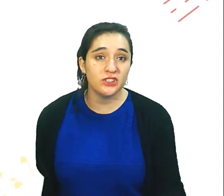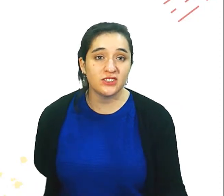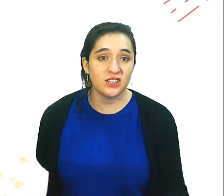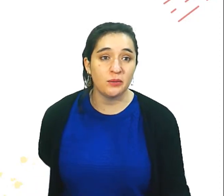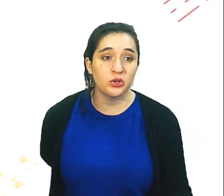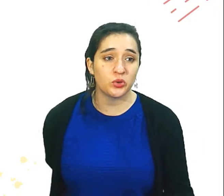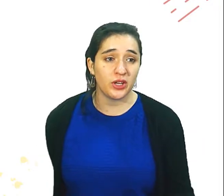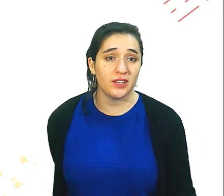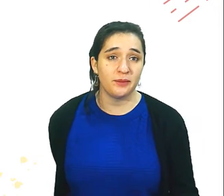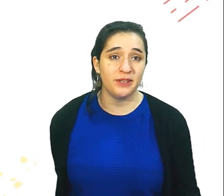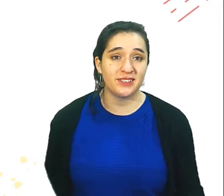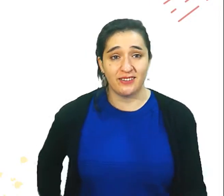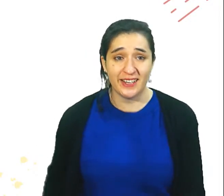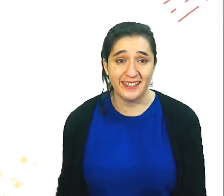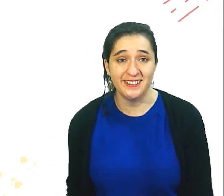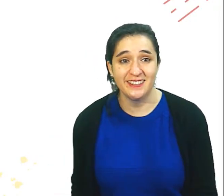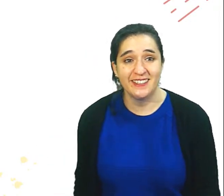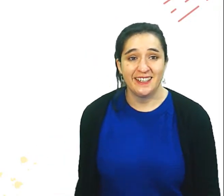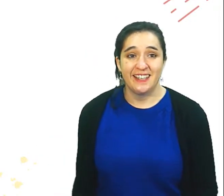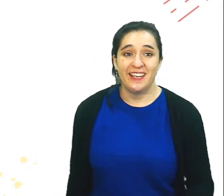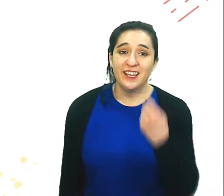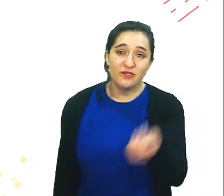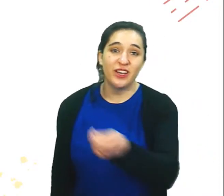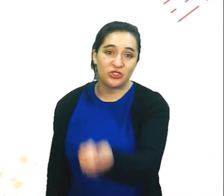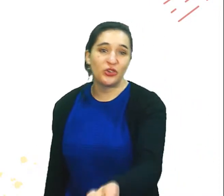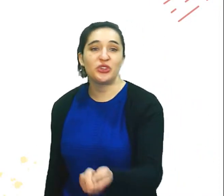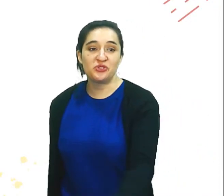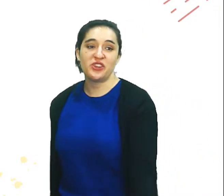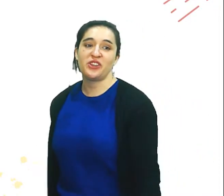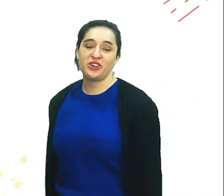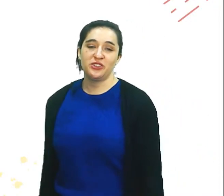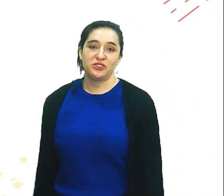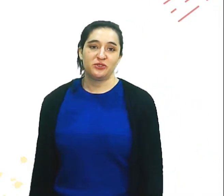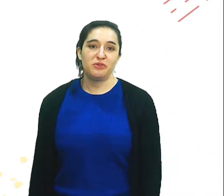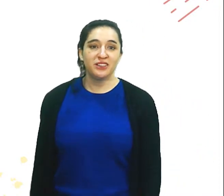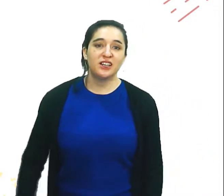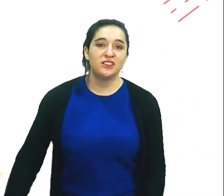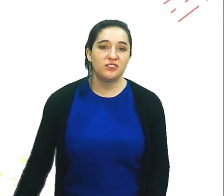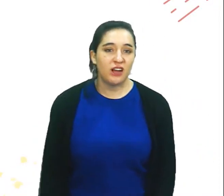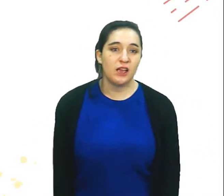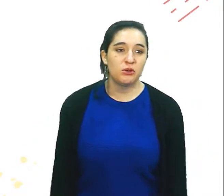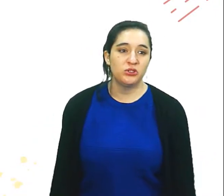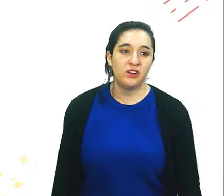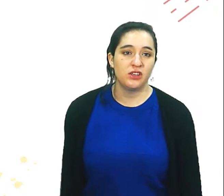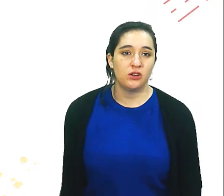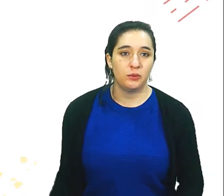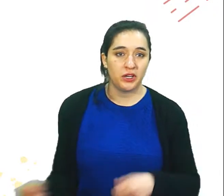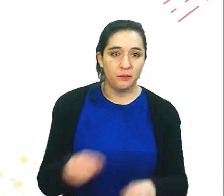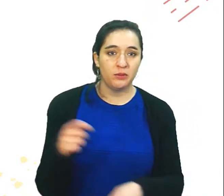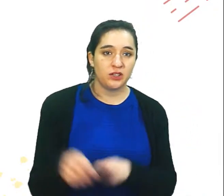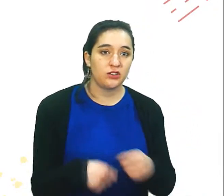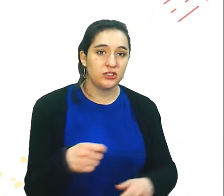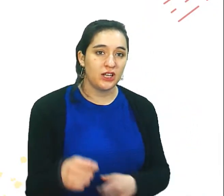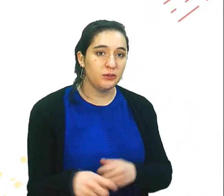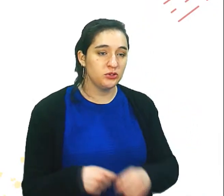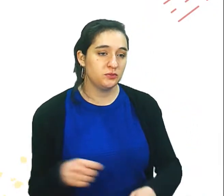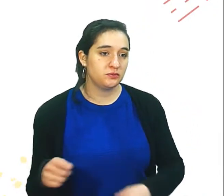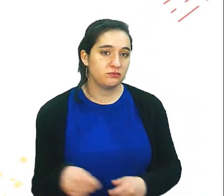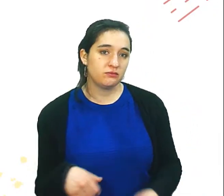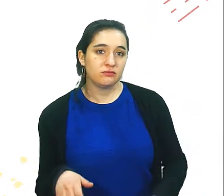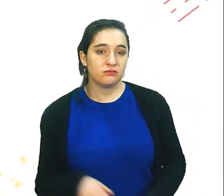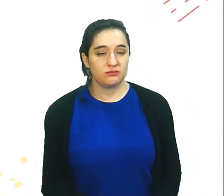por eso necesitamos que ustedes también trabajen en ver todos estos videos. Mientras, a mí me gusta ver videos, por ejemplo, mientras